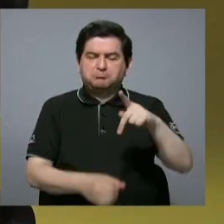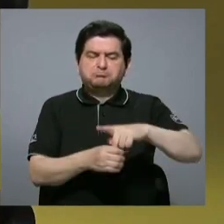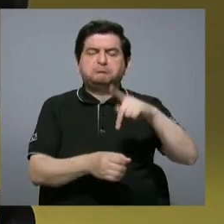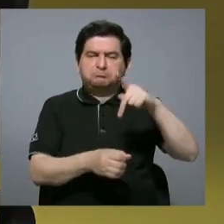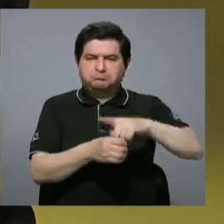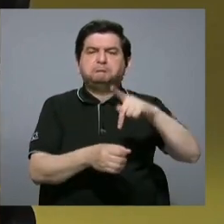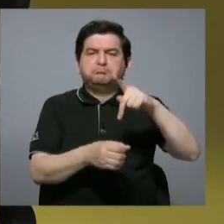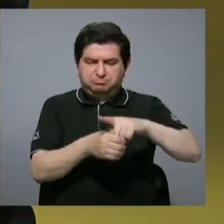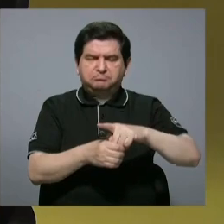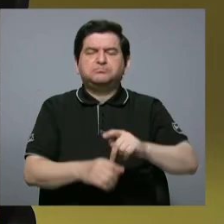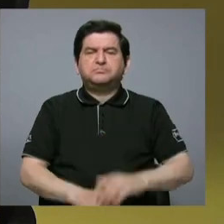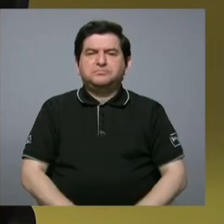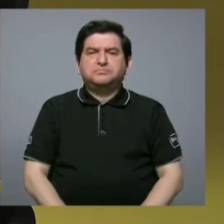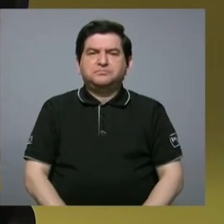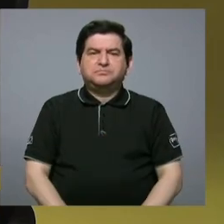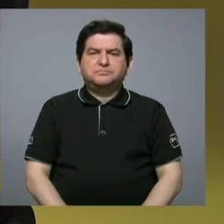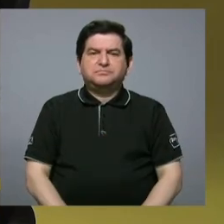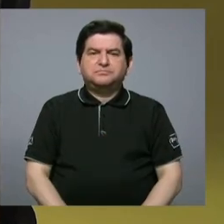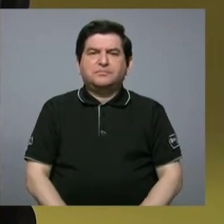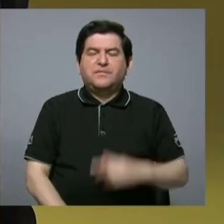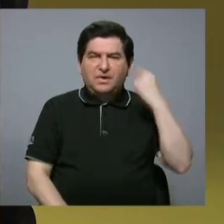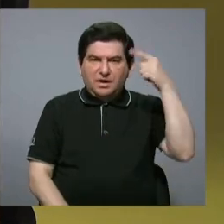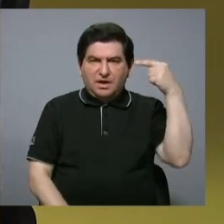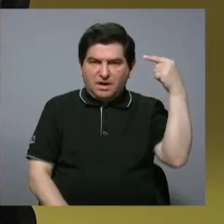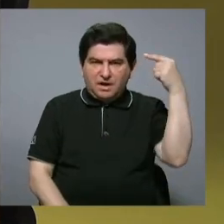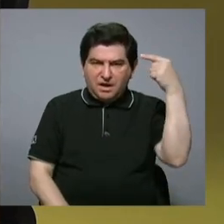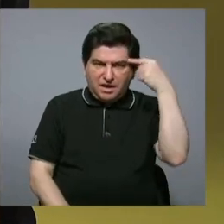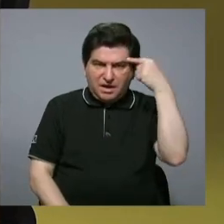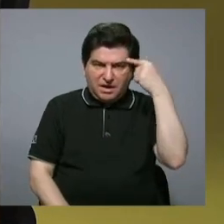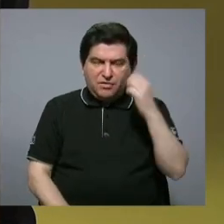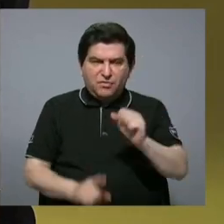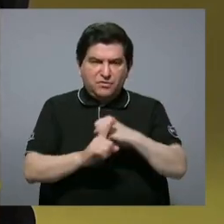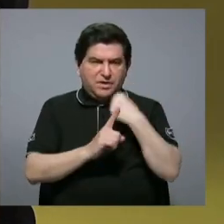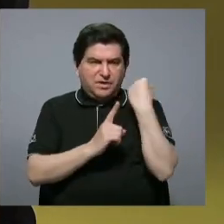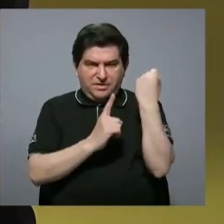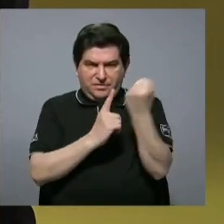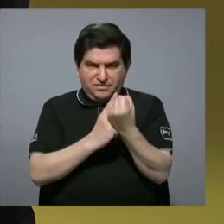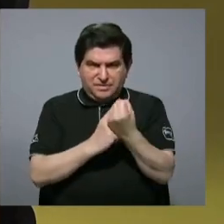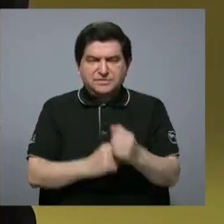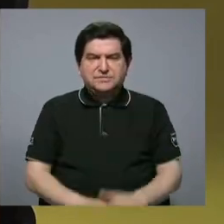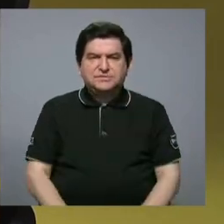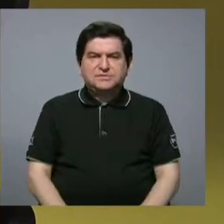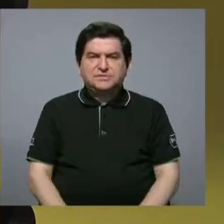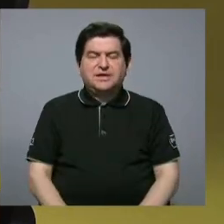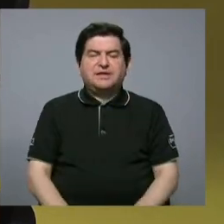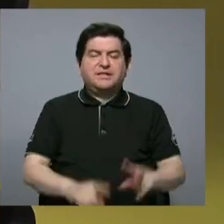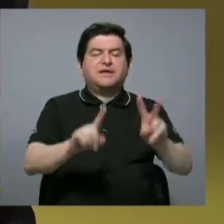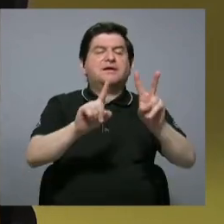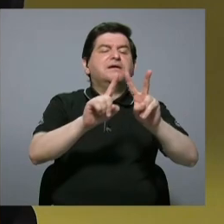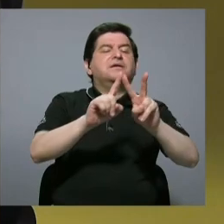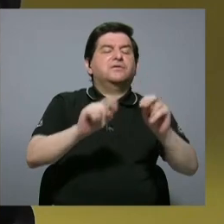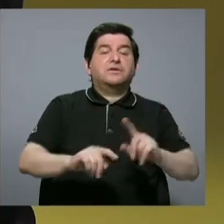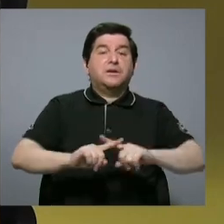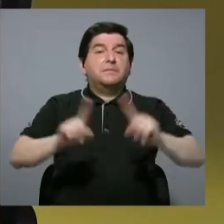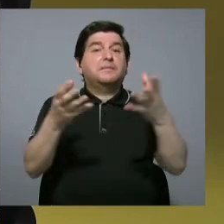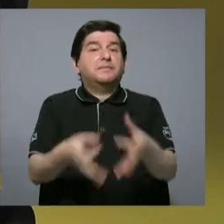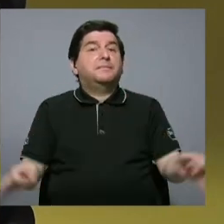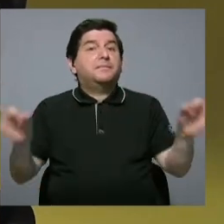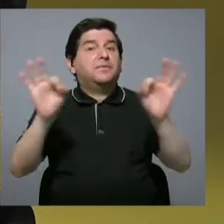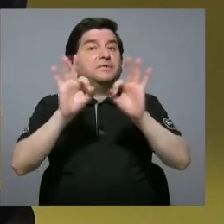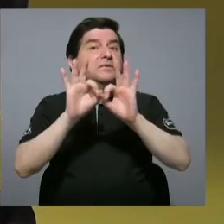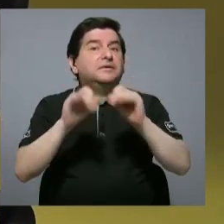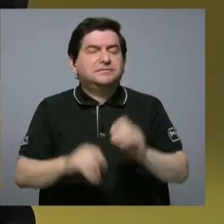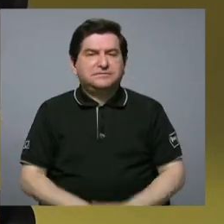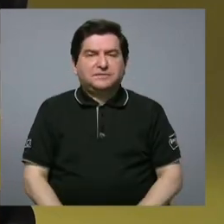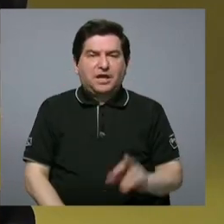participando en el gobierno del partido de Nicoya, pero muy importante,